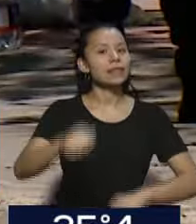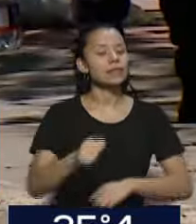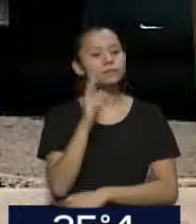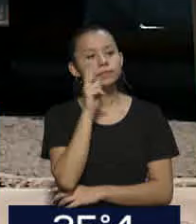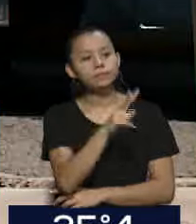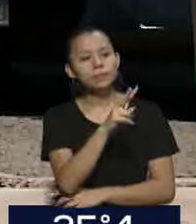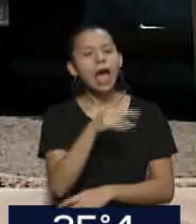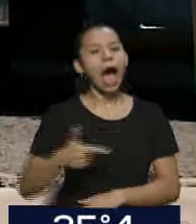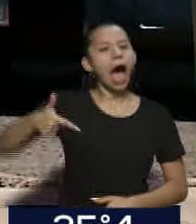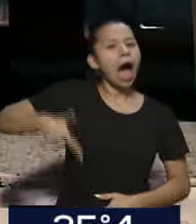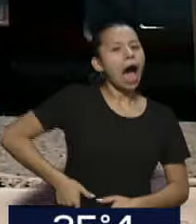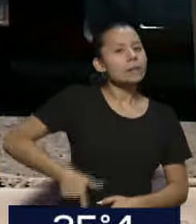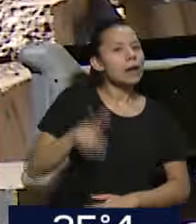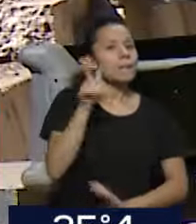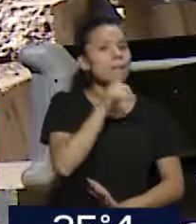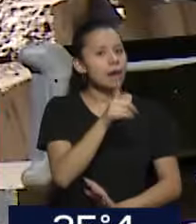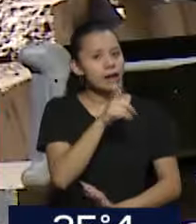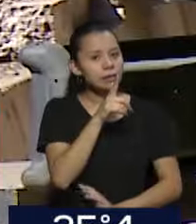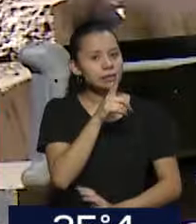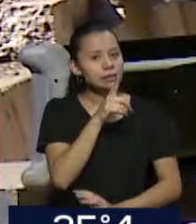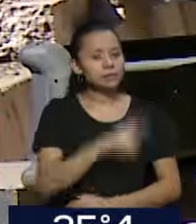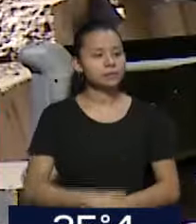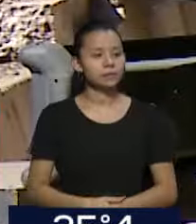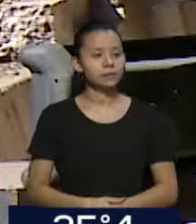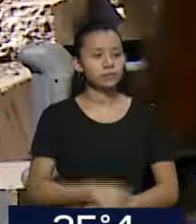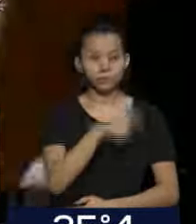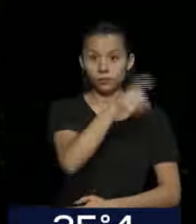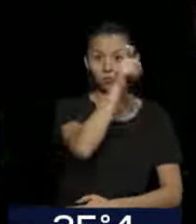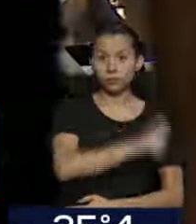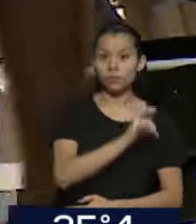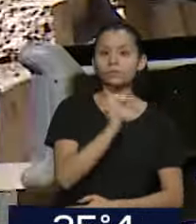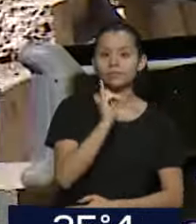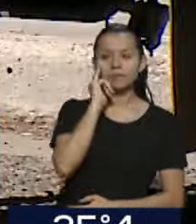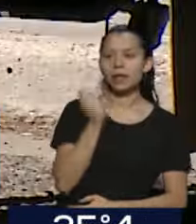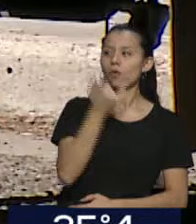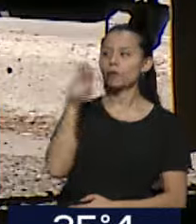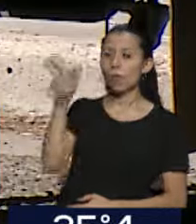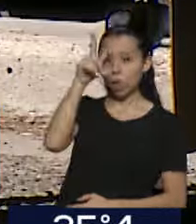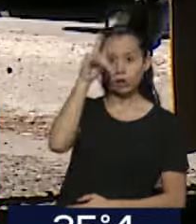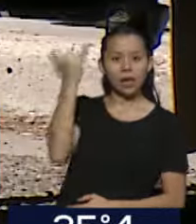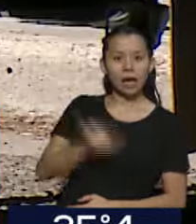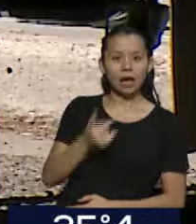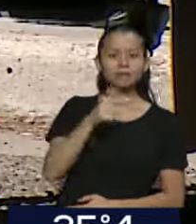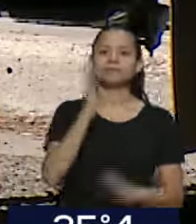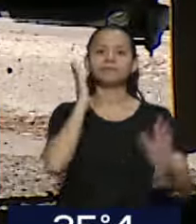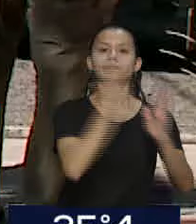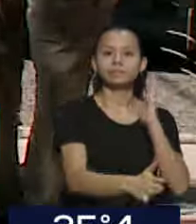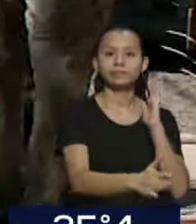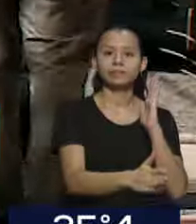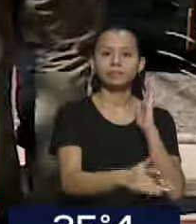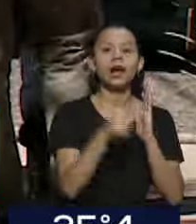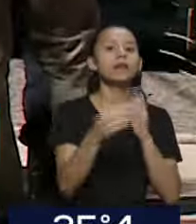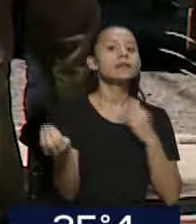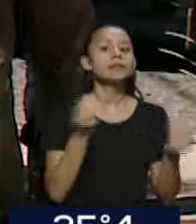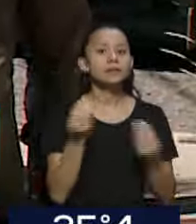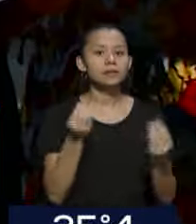estaba armado. Cuando el hombre nota la presencia policial, decide emprender su fuga y es en ese momento